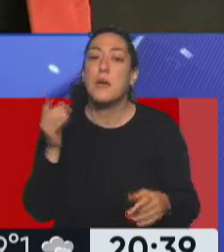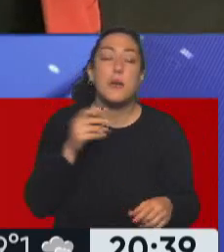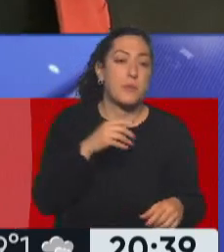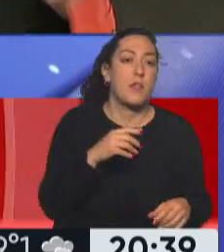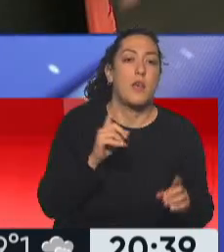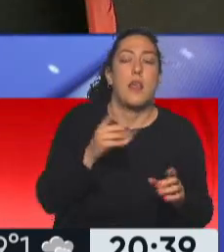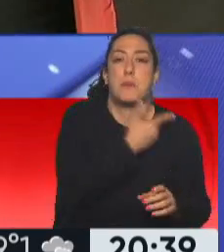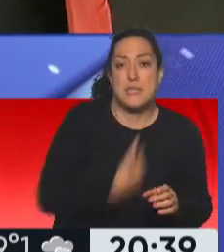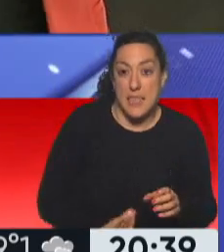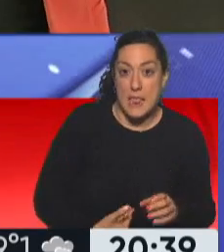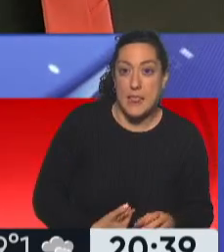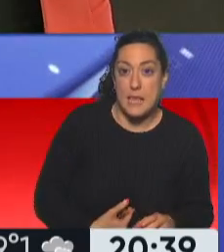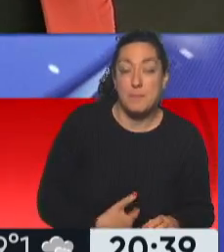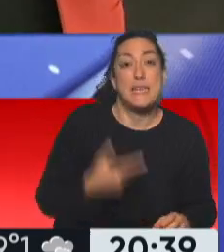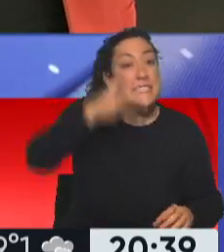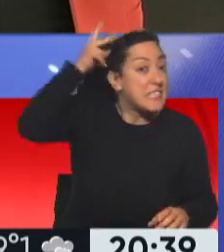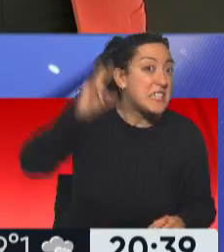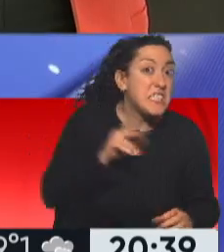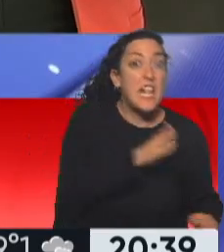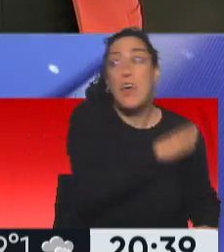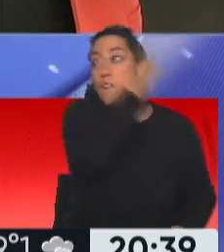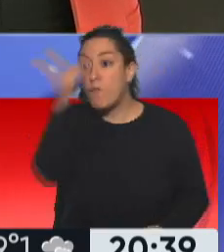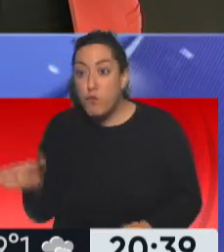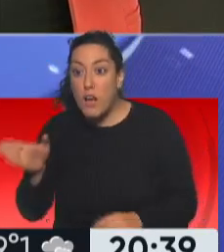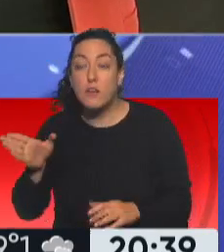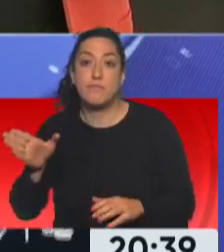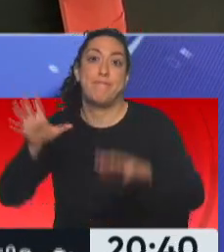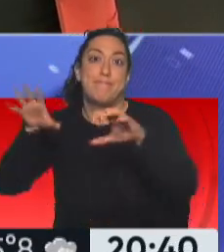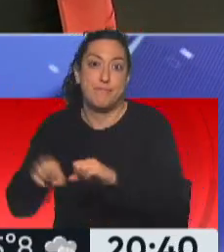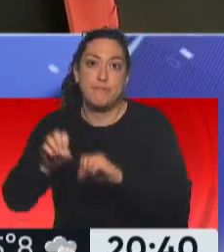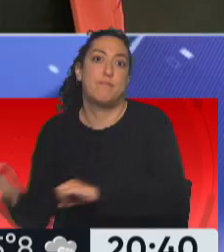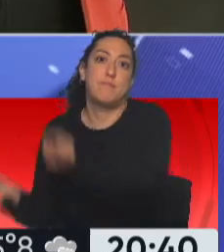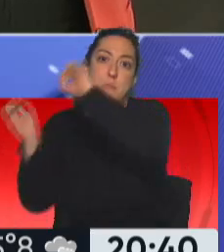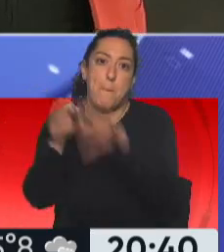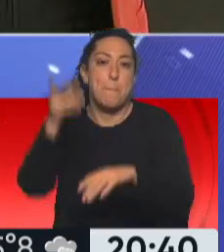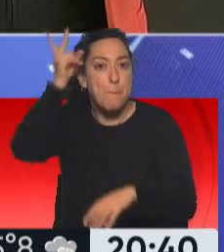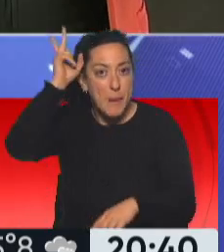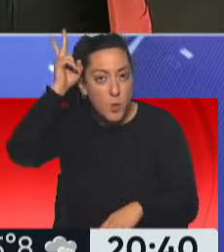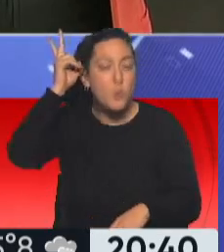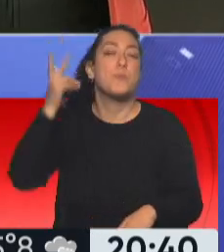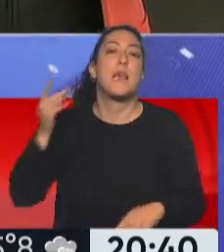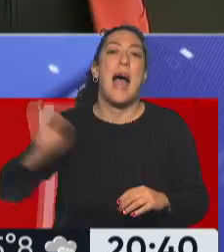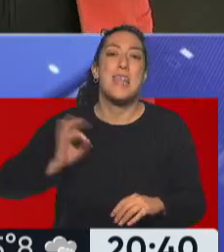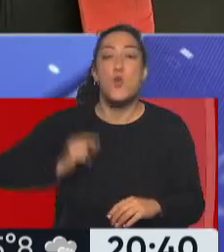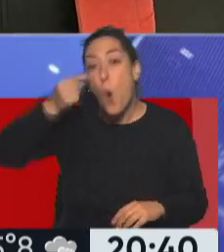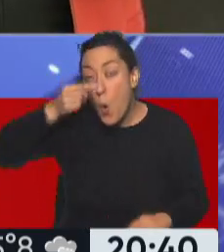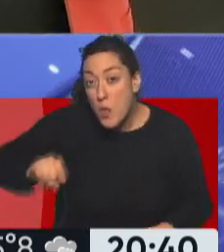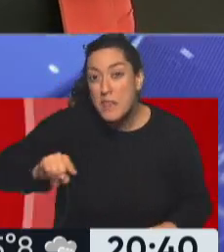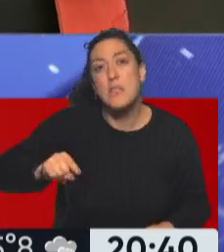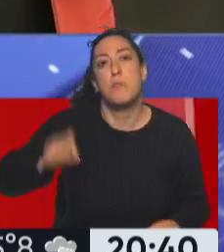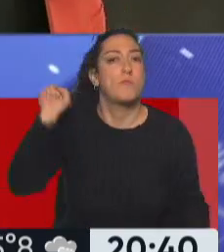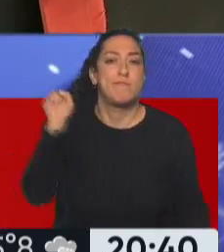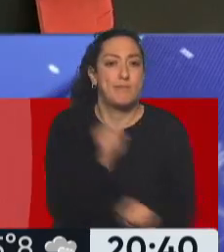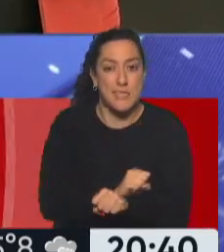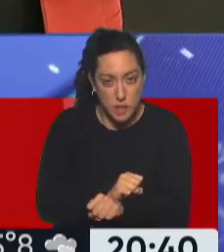donde estuvo detenido, y después fue extraditado finalmente a Perú, donde decía, los últimos años los pasó en la